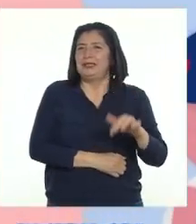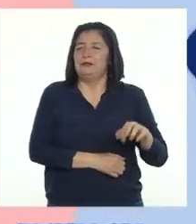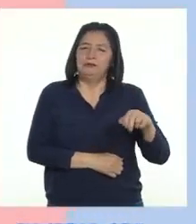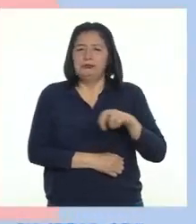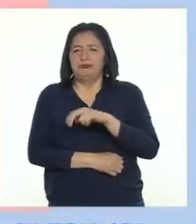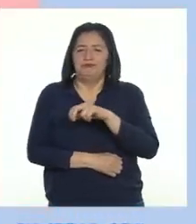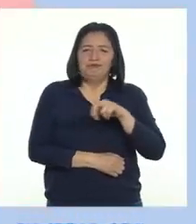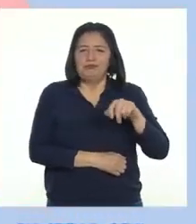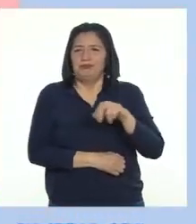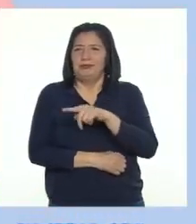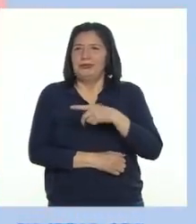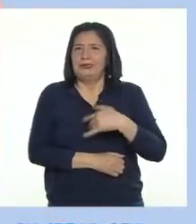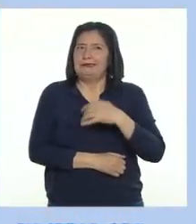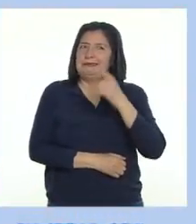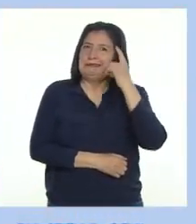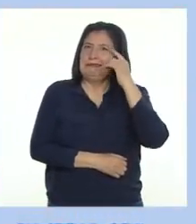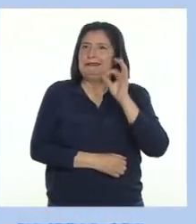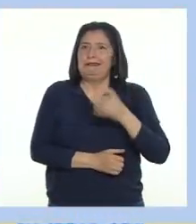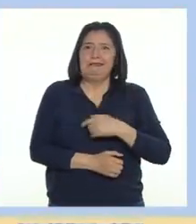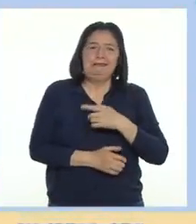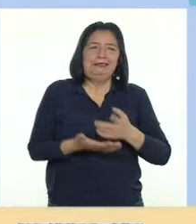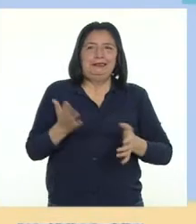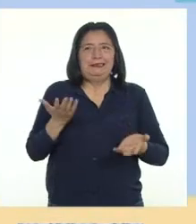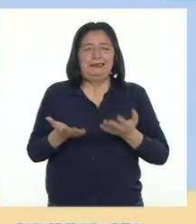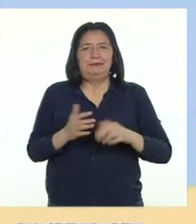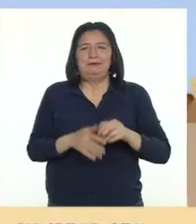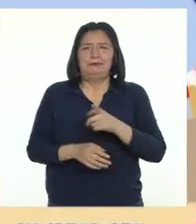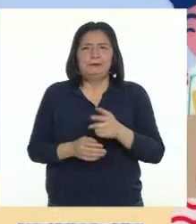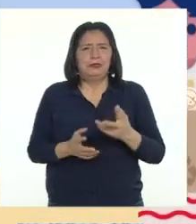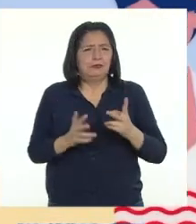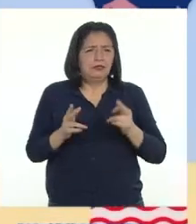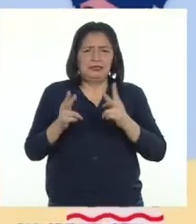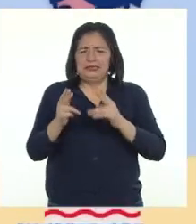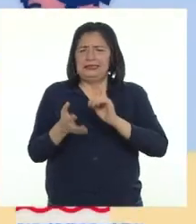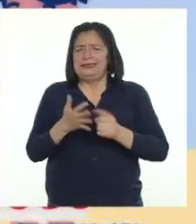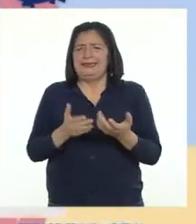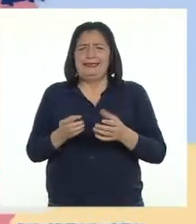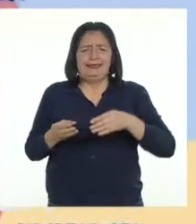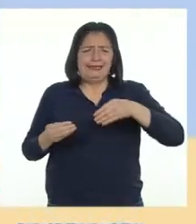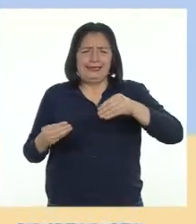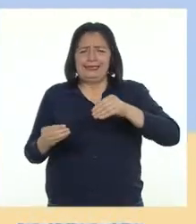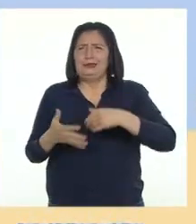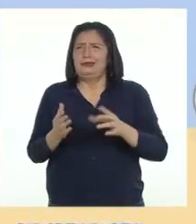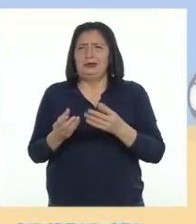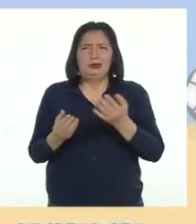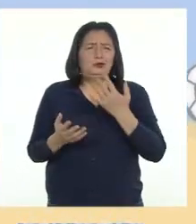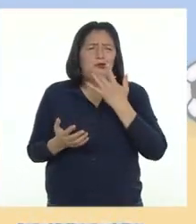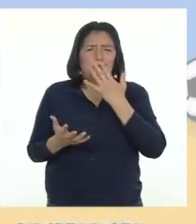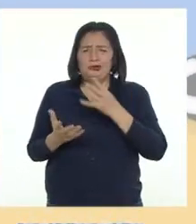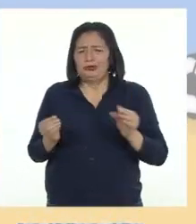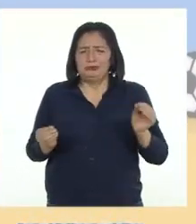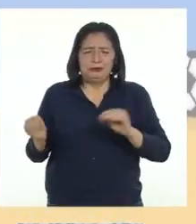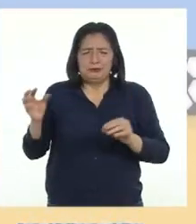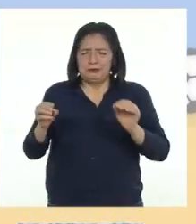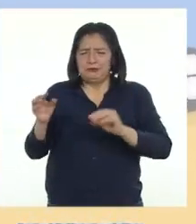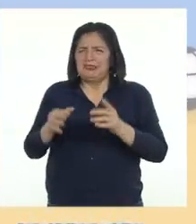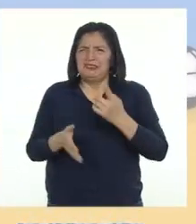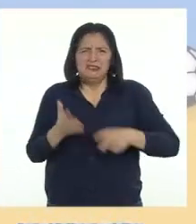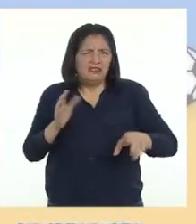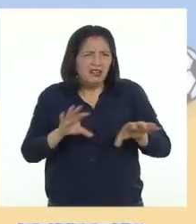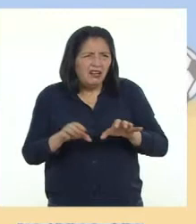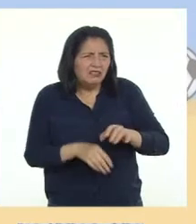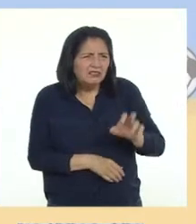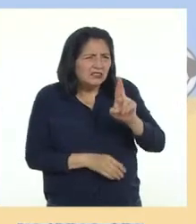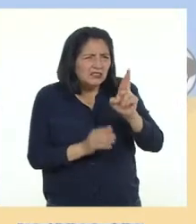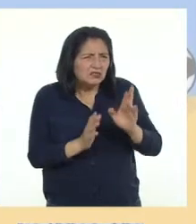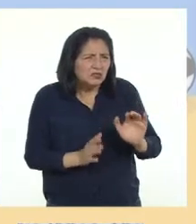viene. Temo que se tropiece. Trae tijeras, cartones y muchos colores. ¿Qué haces,